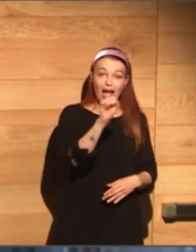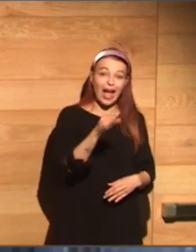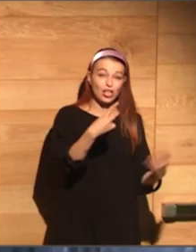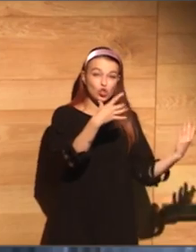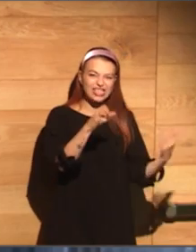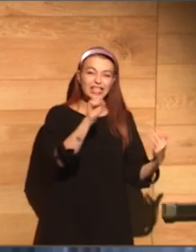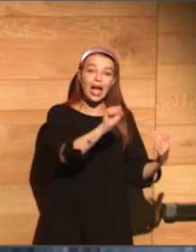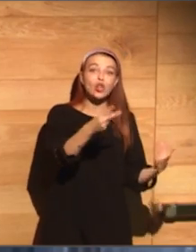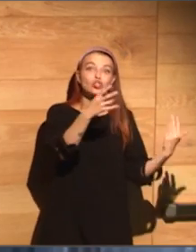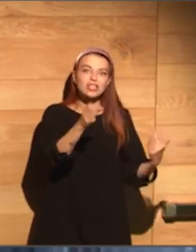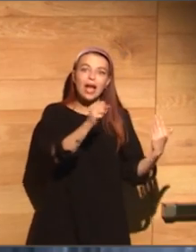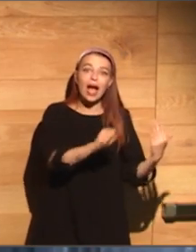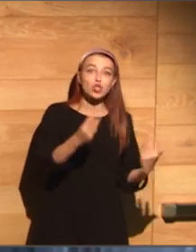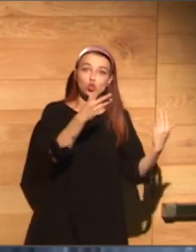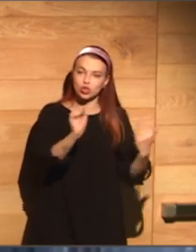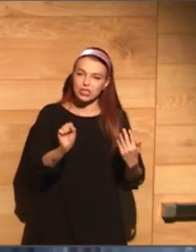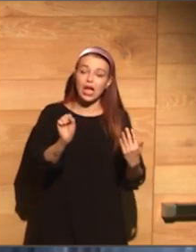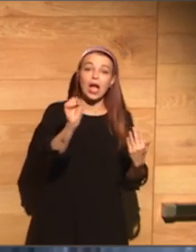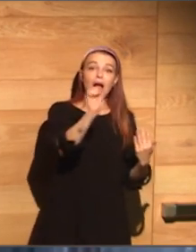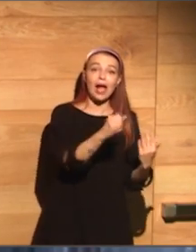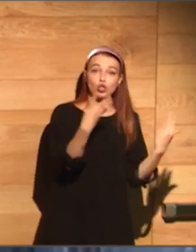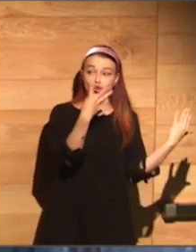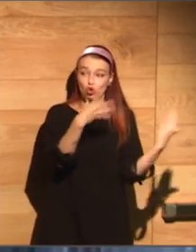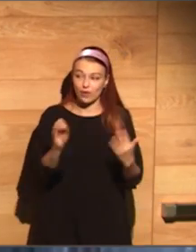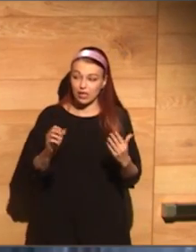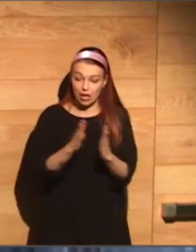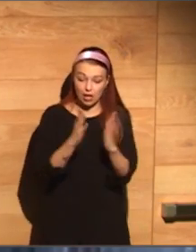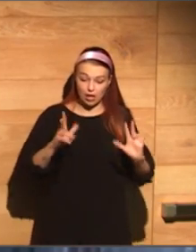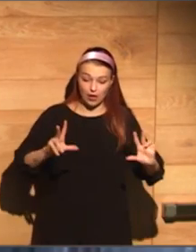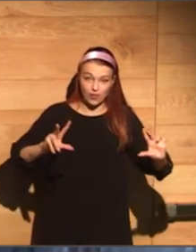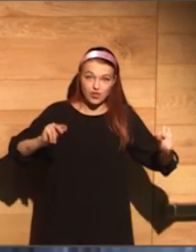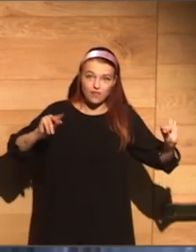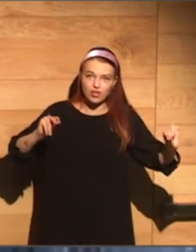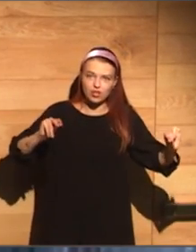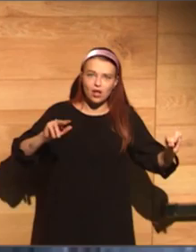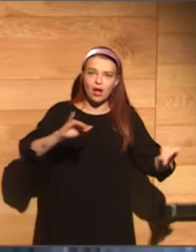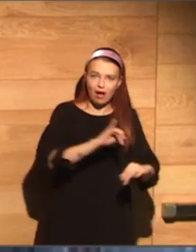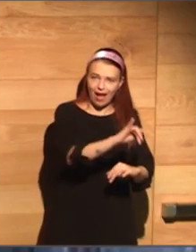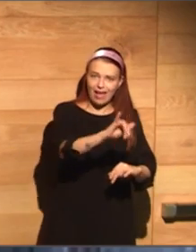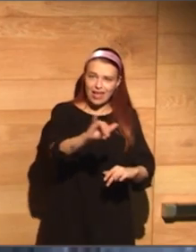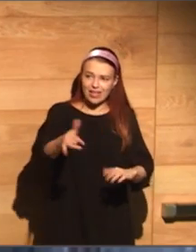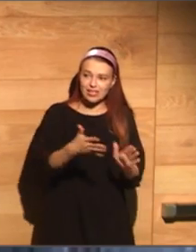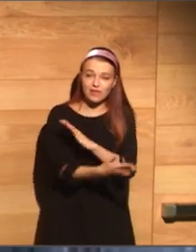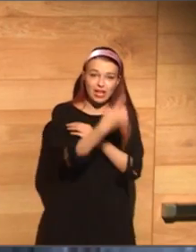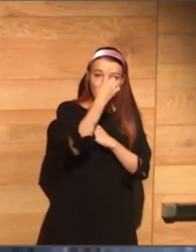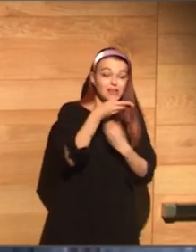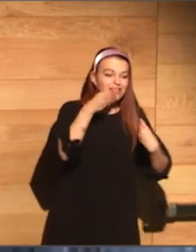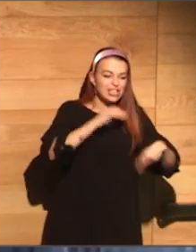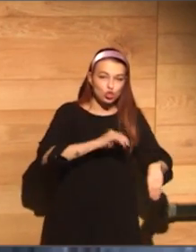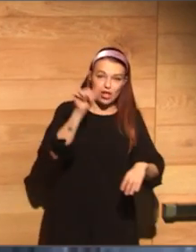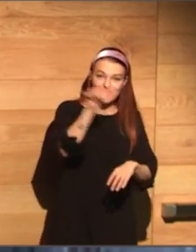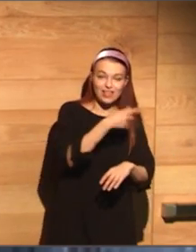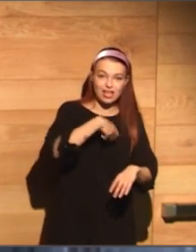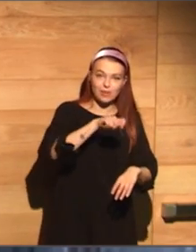en los 70, en los 80 y terminando su cine en los 90. Es decir, ser representativo de prácticamente toda la historia del